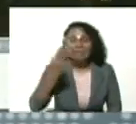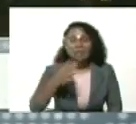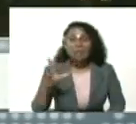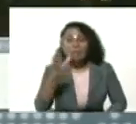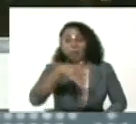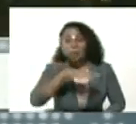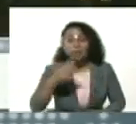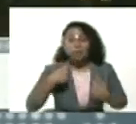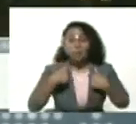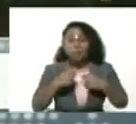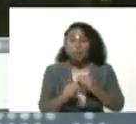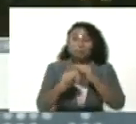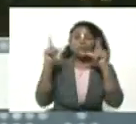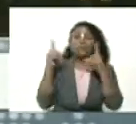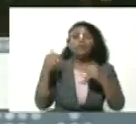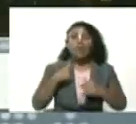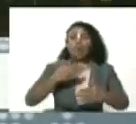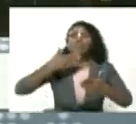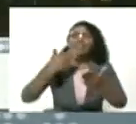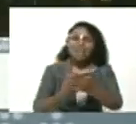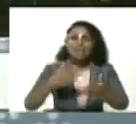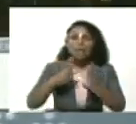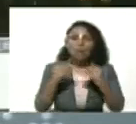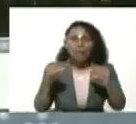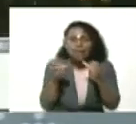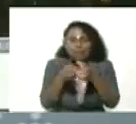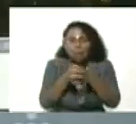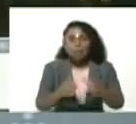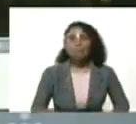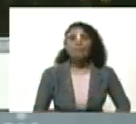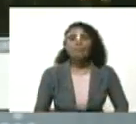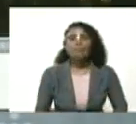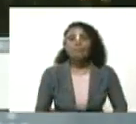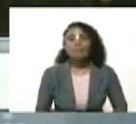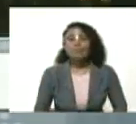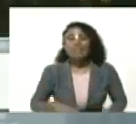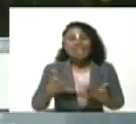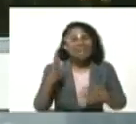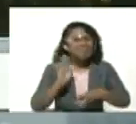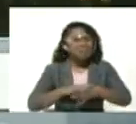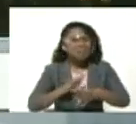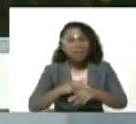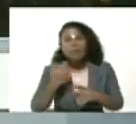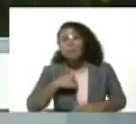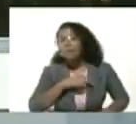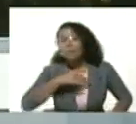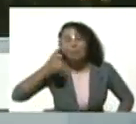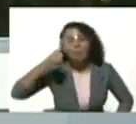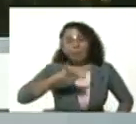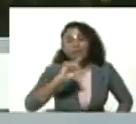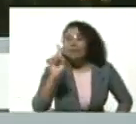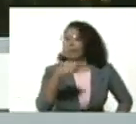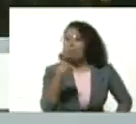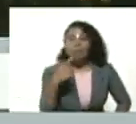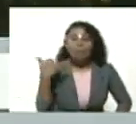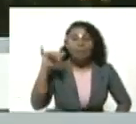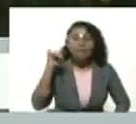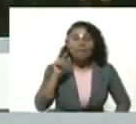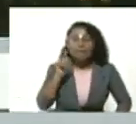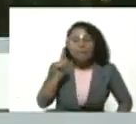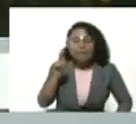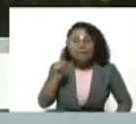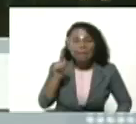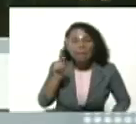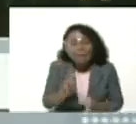me impresiona mucho. Y le agradezco a todo el equipo que fuera de nuestro pueblo si no existieran